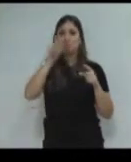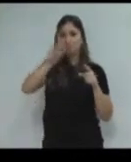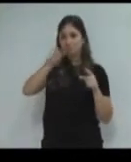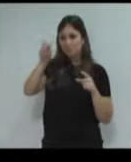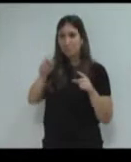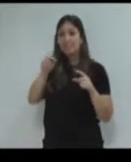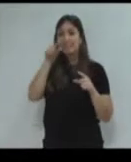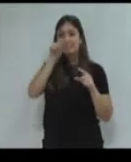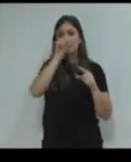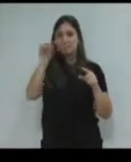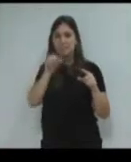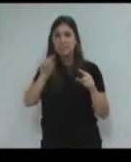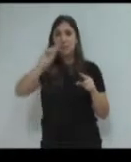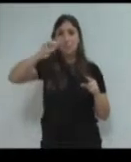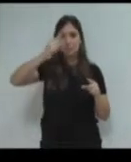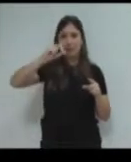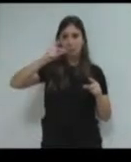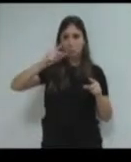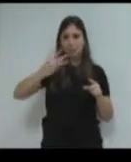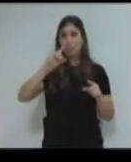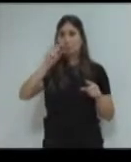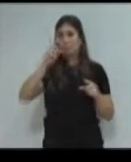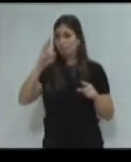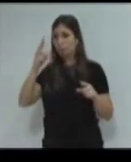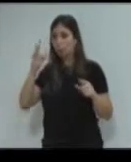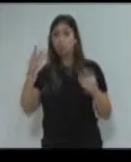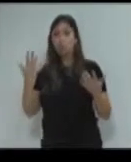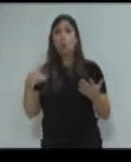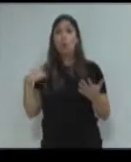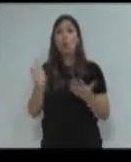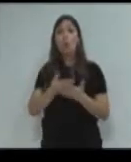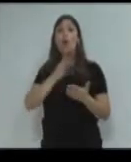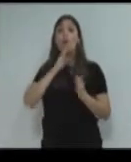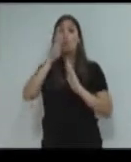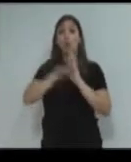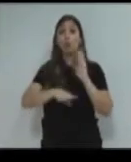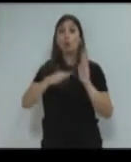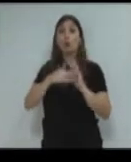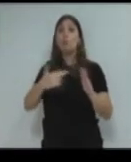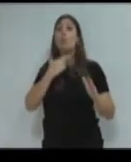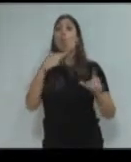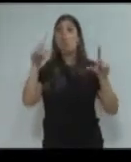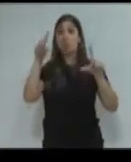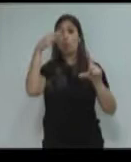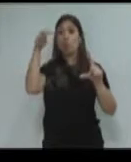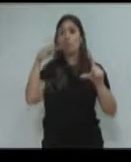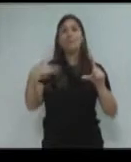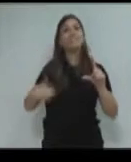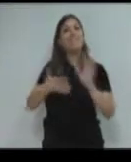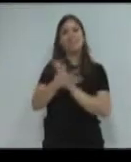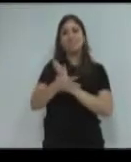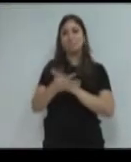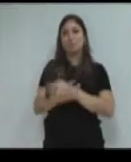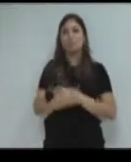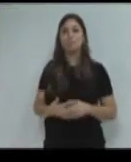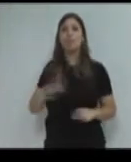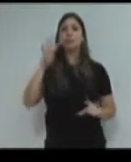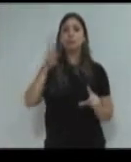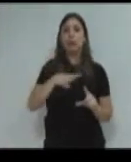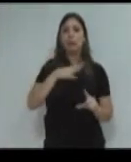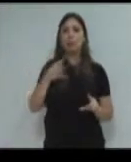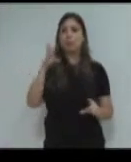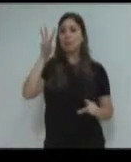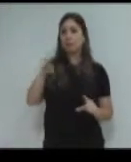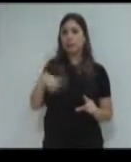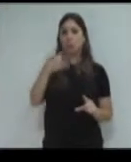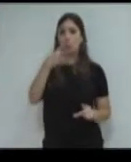estos son filas, esta es la primera, esta es la segunda, esta es la tercera, al leerlo con el lector de pantalla ya te lo va a describir. Te va a decir, esto es una tabla con 3